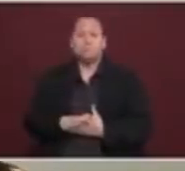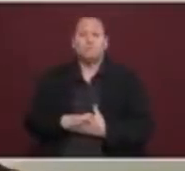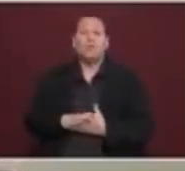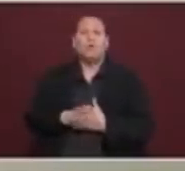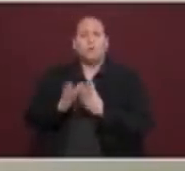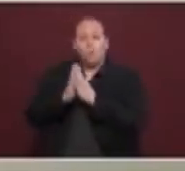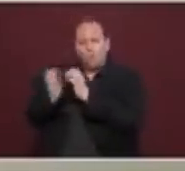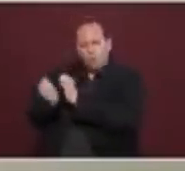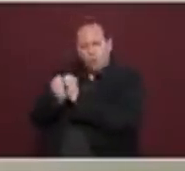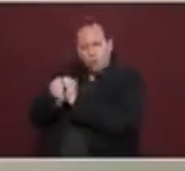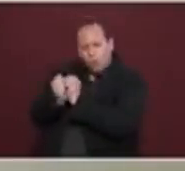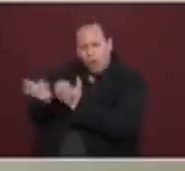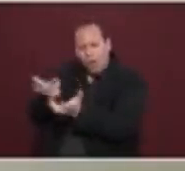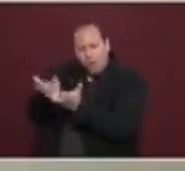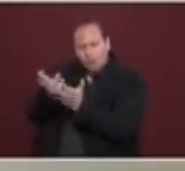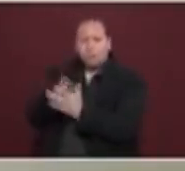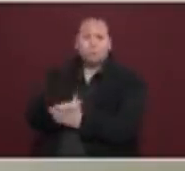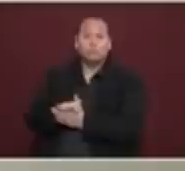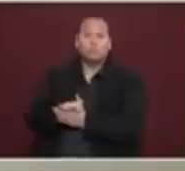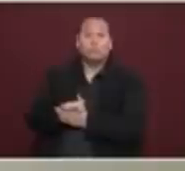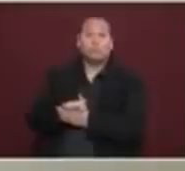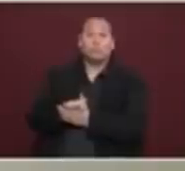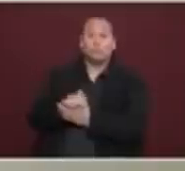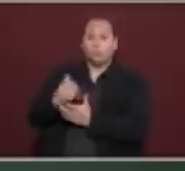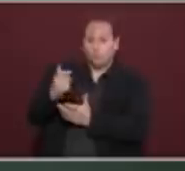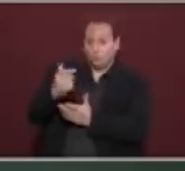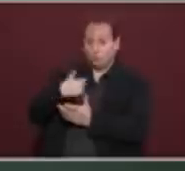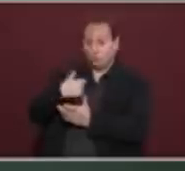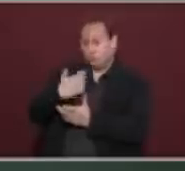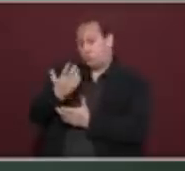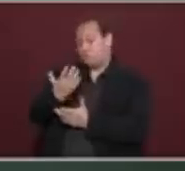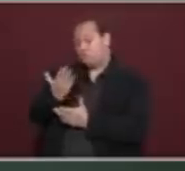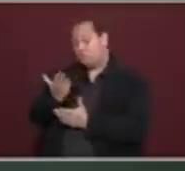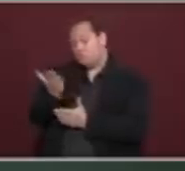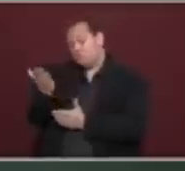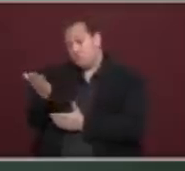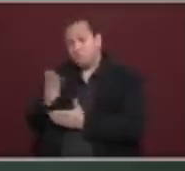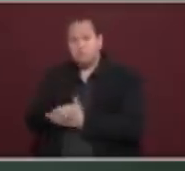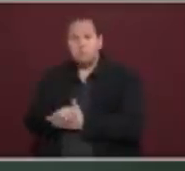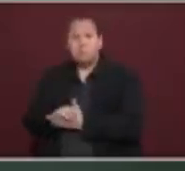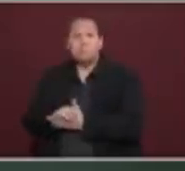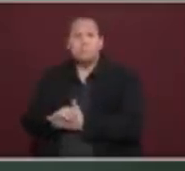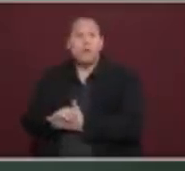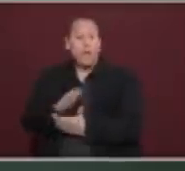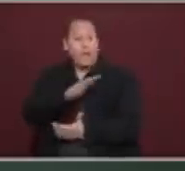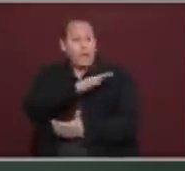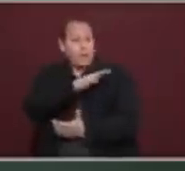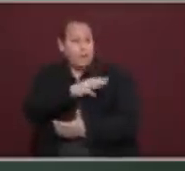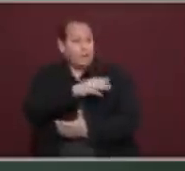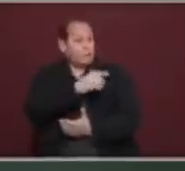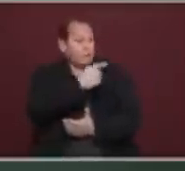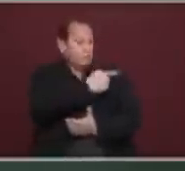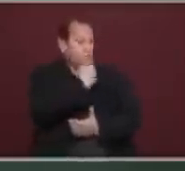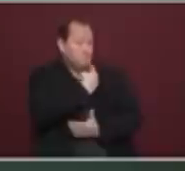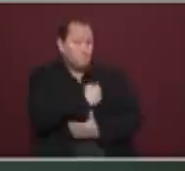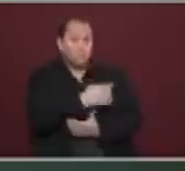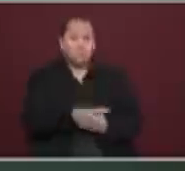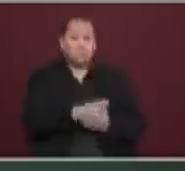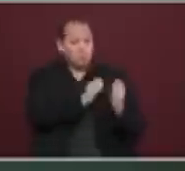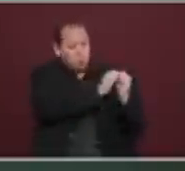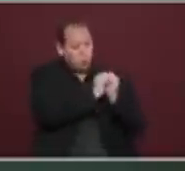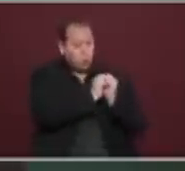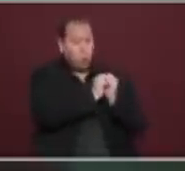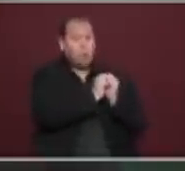conjunta yo respondo lo general y también el